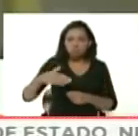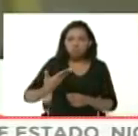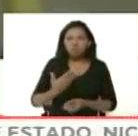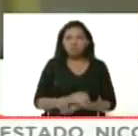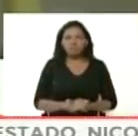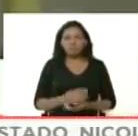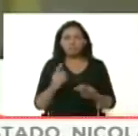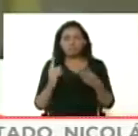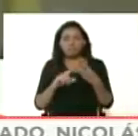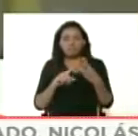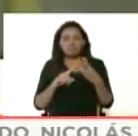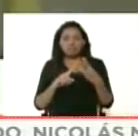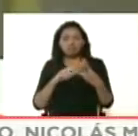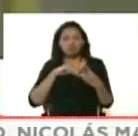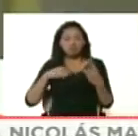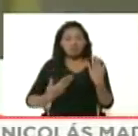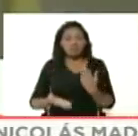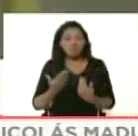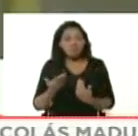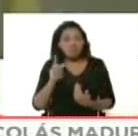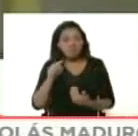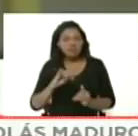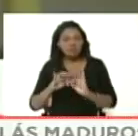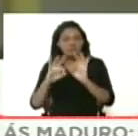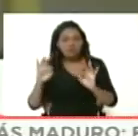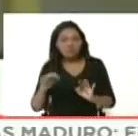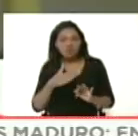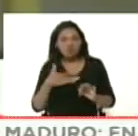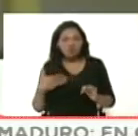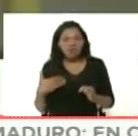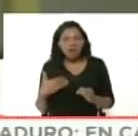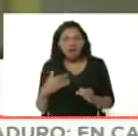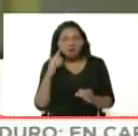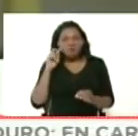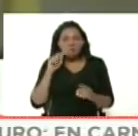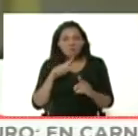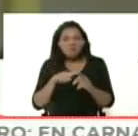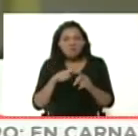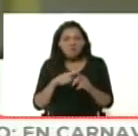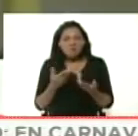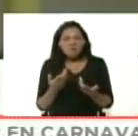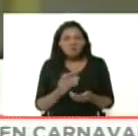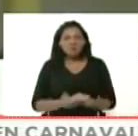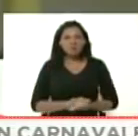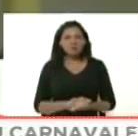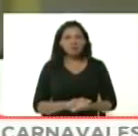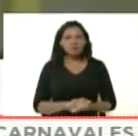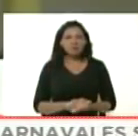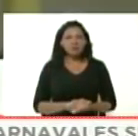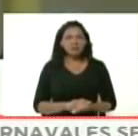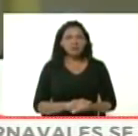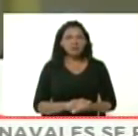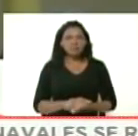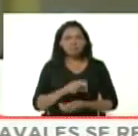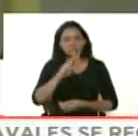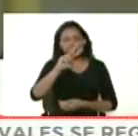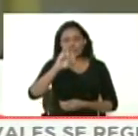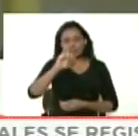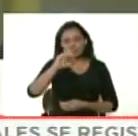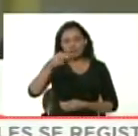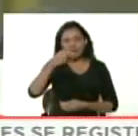el más importante y en el que quiero recalcar, es el tema del abigeato. El tema del abigeato, hablando